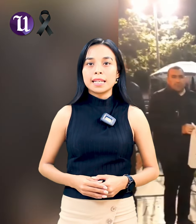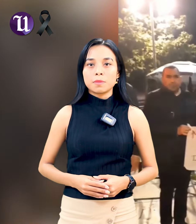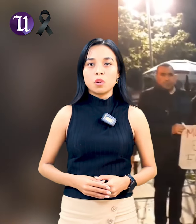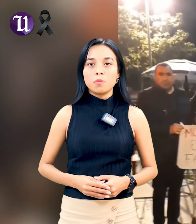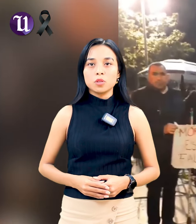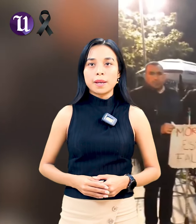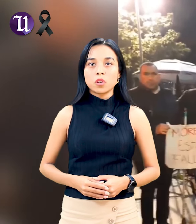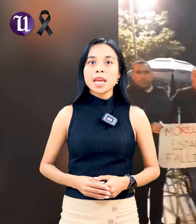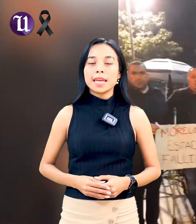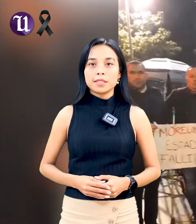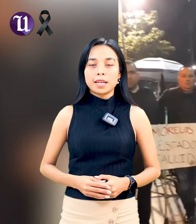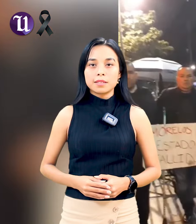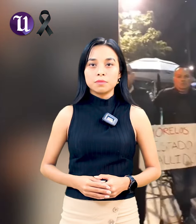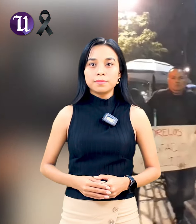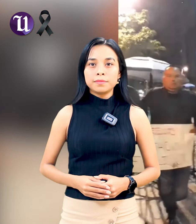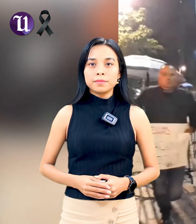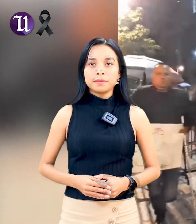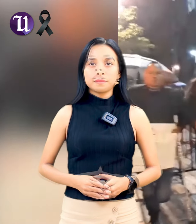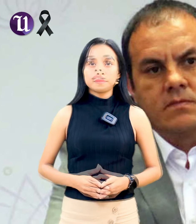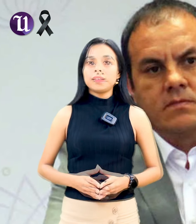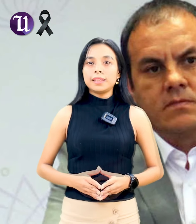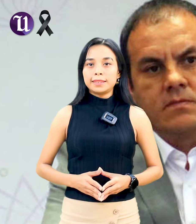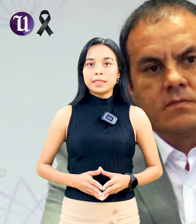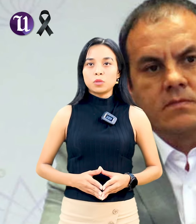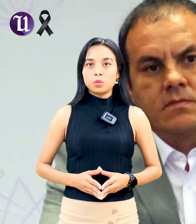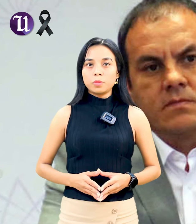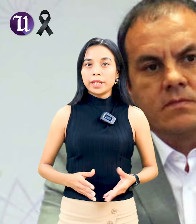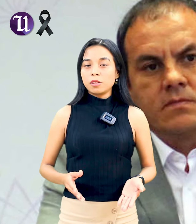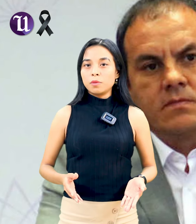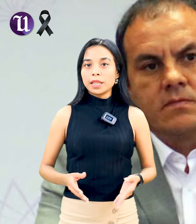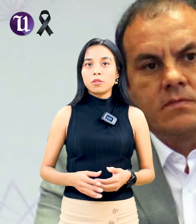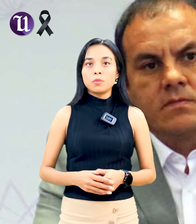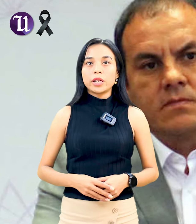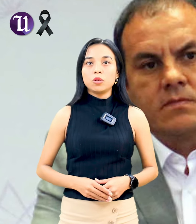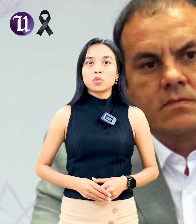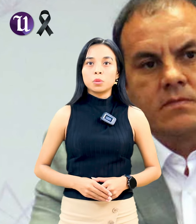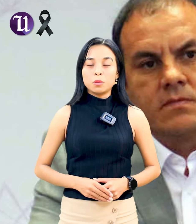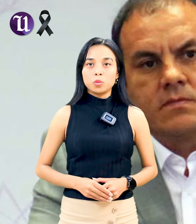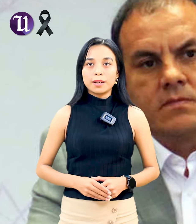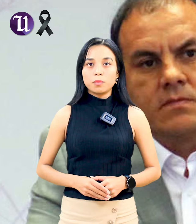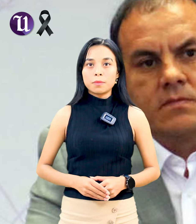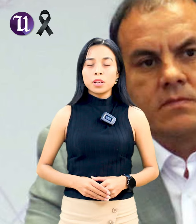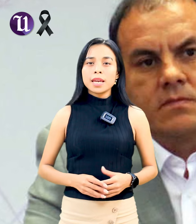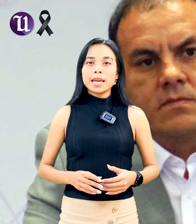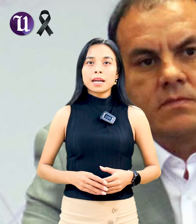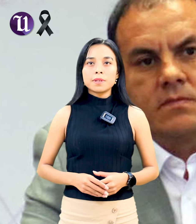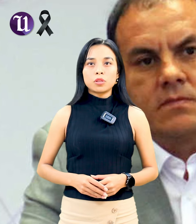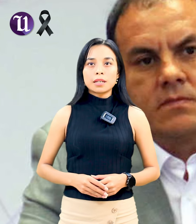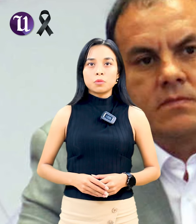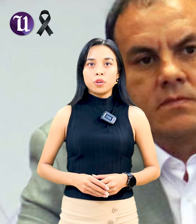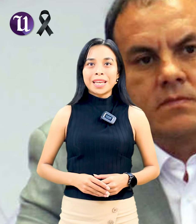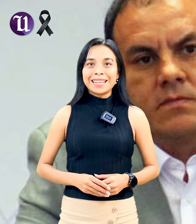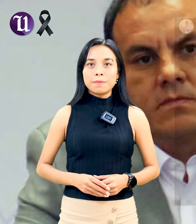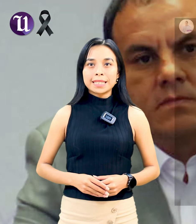presidente Andrés Manuel López Obrador en este caso. Este 6 de octubre, el gobernador de Morelos, Cuauhtémoc Blanco Bravo,